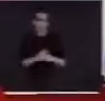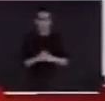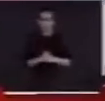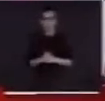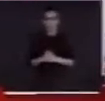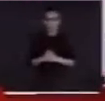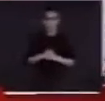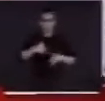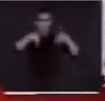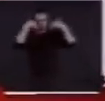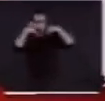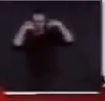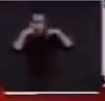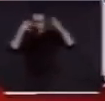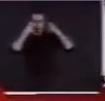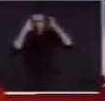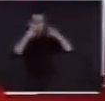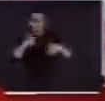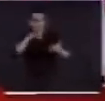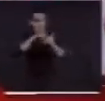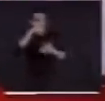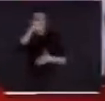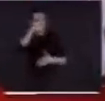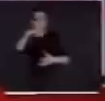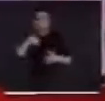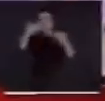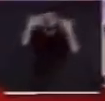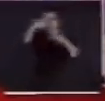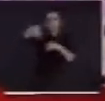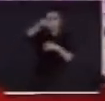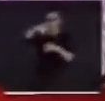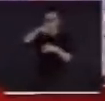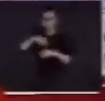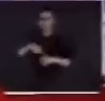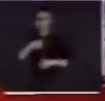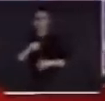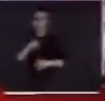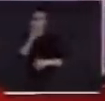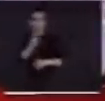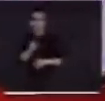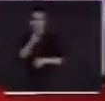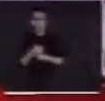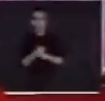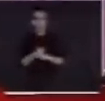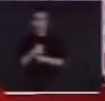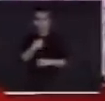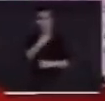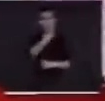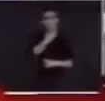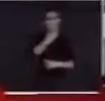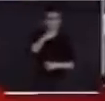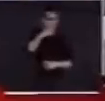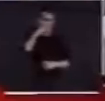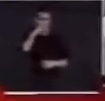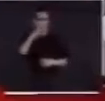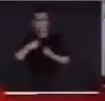con mucho sueño y sudor ya llega febrero yo saludarte por ahí cantando así que me aguantas Toma mi garganta qué